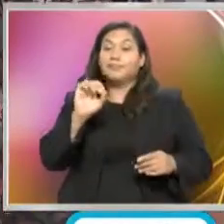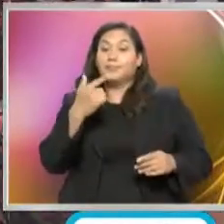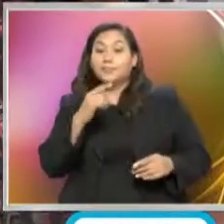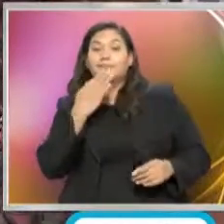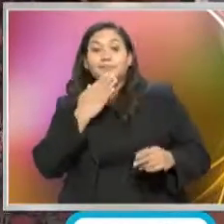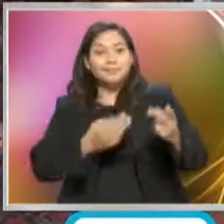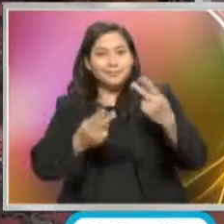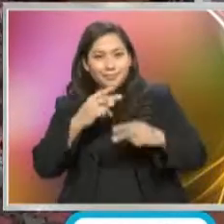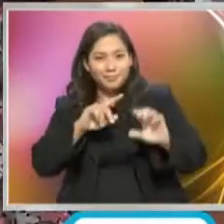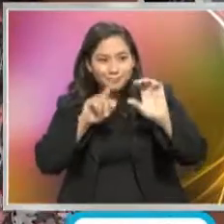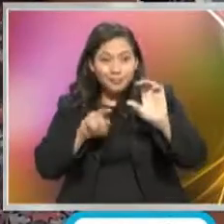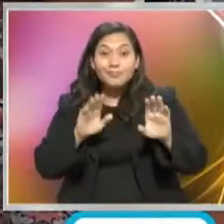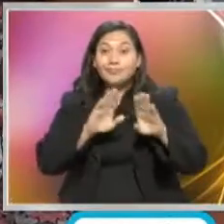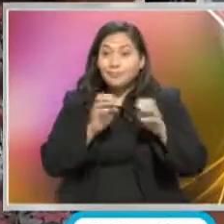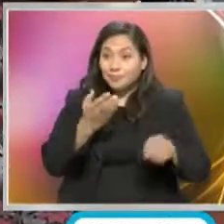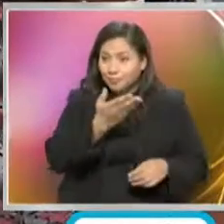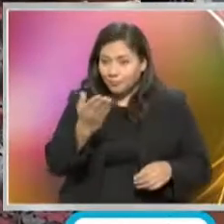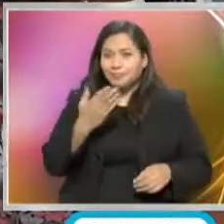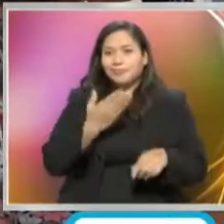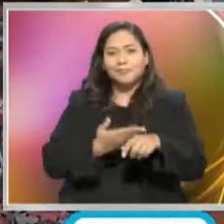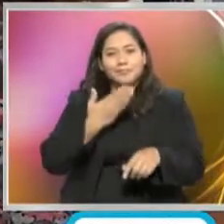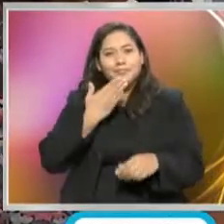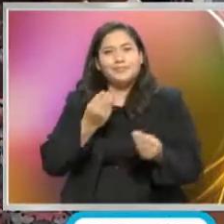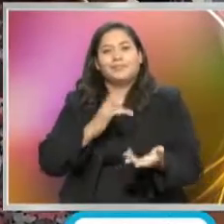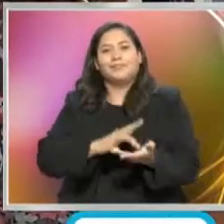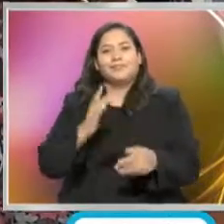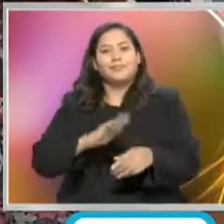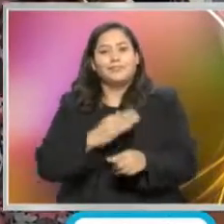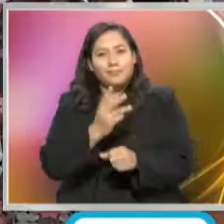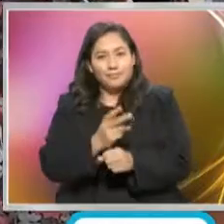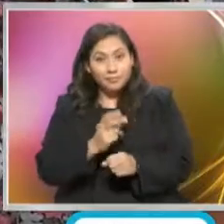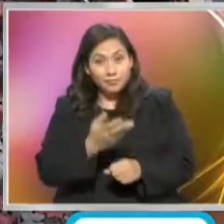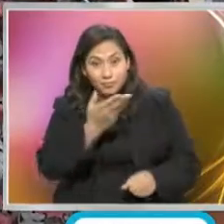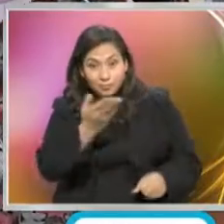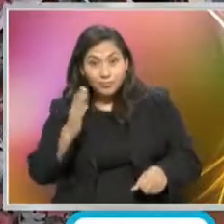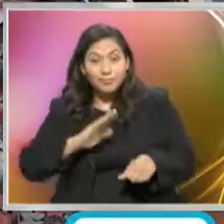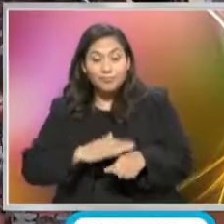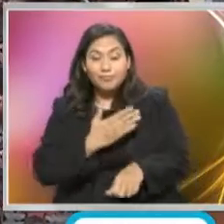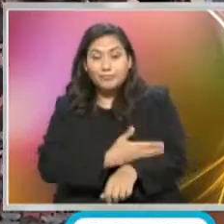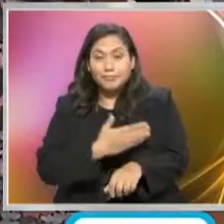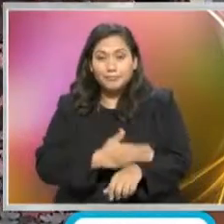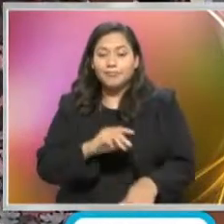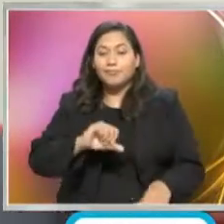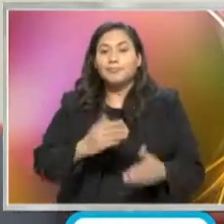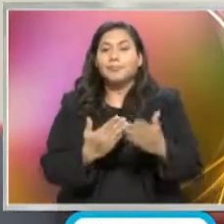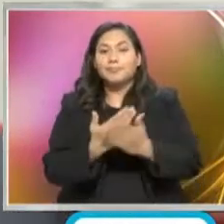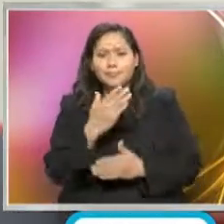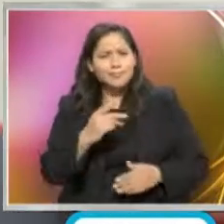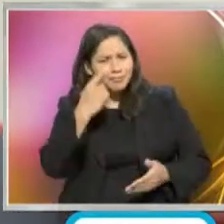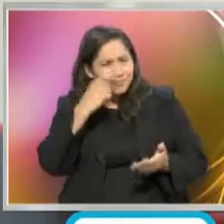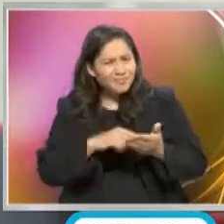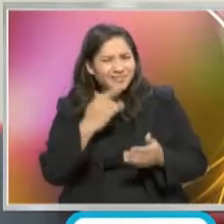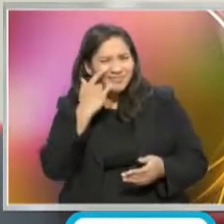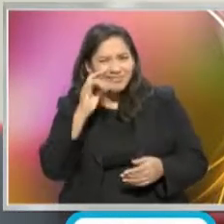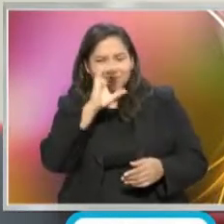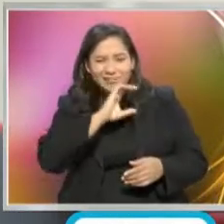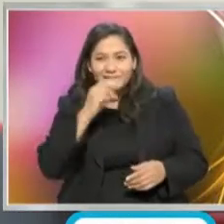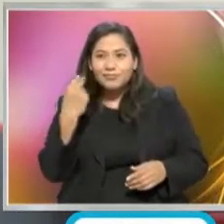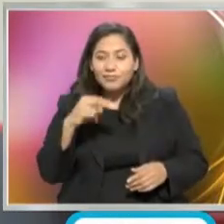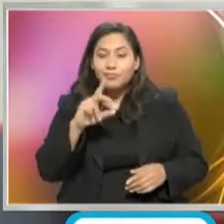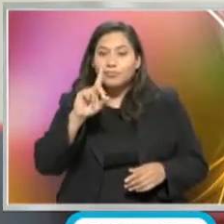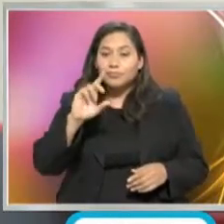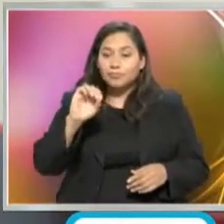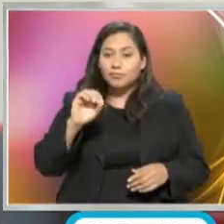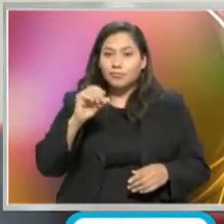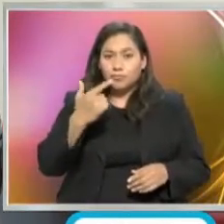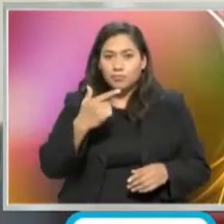bienvenidos a tus ciudades. ¿Cómo están ustedes? Muy bien, muchas gracias por la invitación. A ustedes por acompañarnos en esta mañana. Se me hace muy curioso el nombre